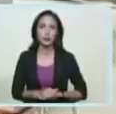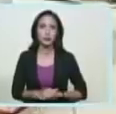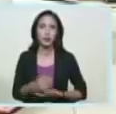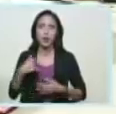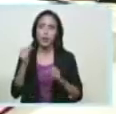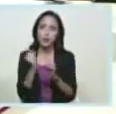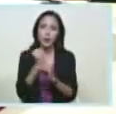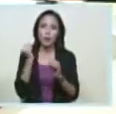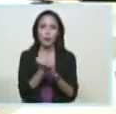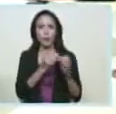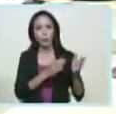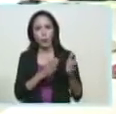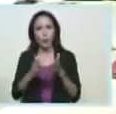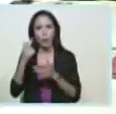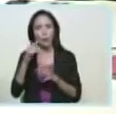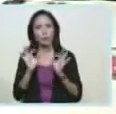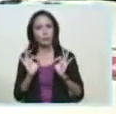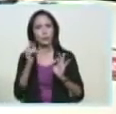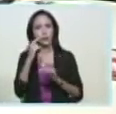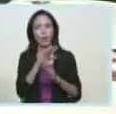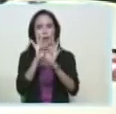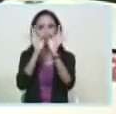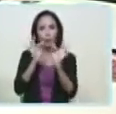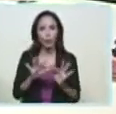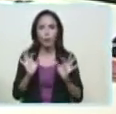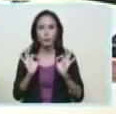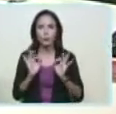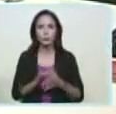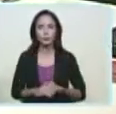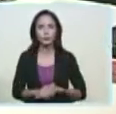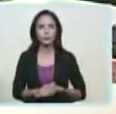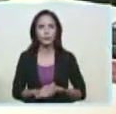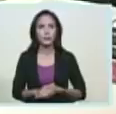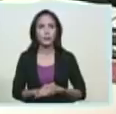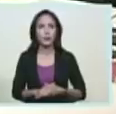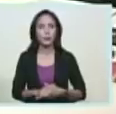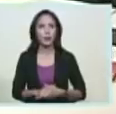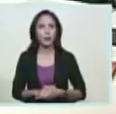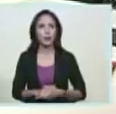manera y detallista de manera milimétrica